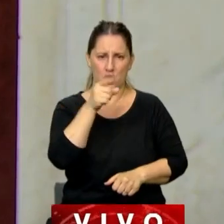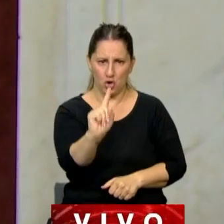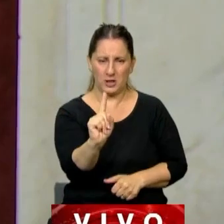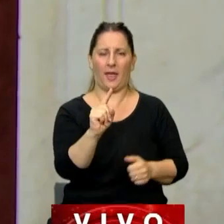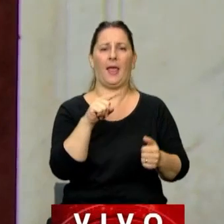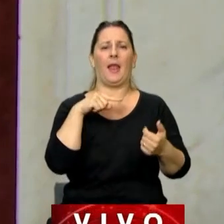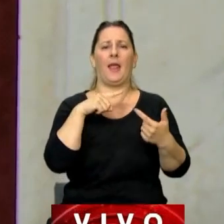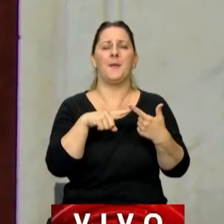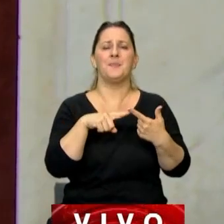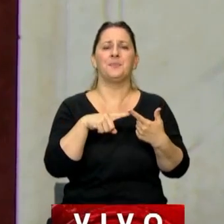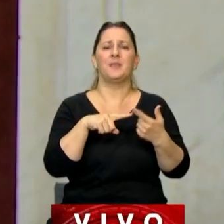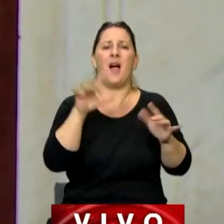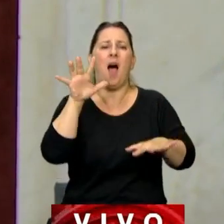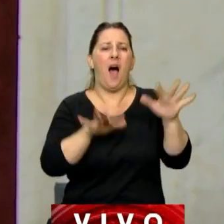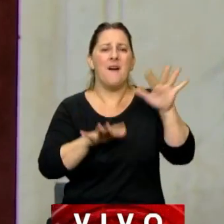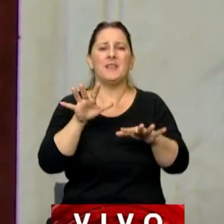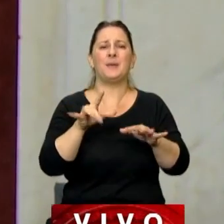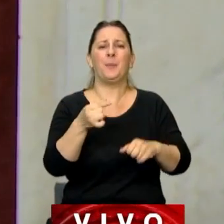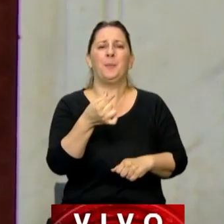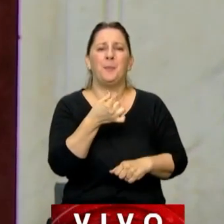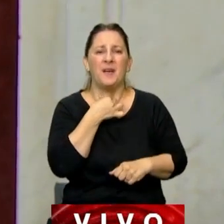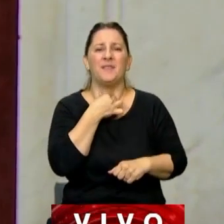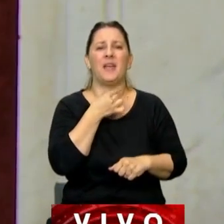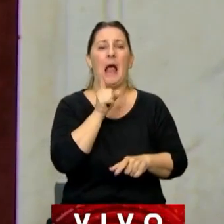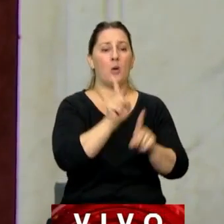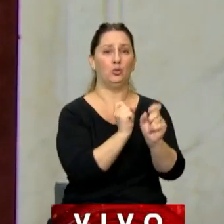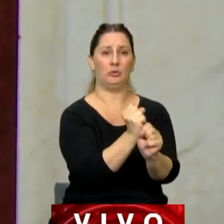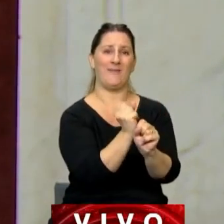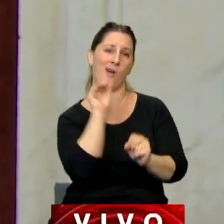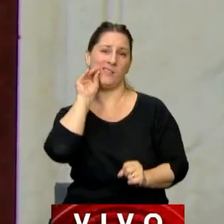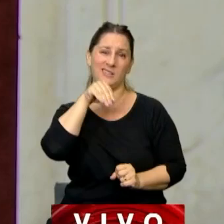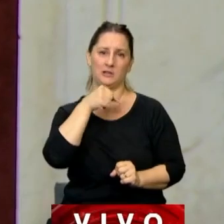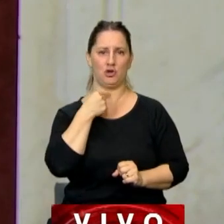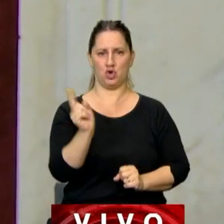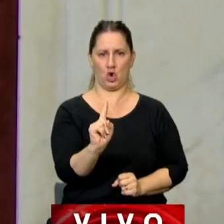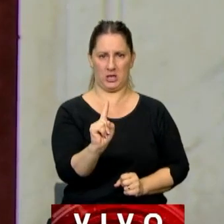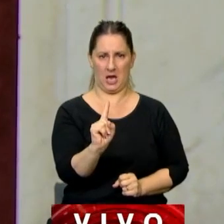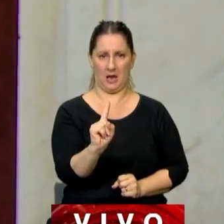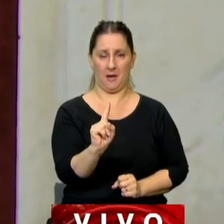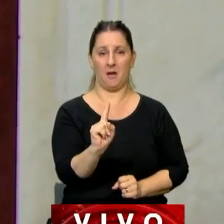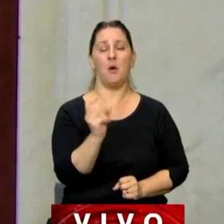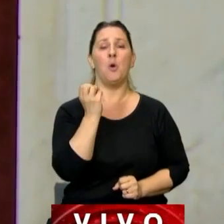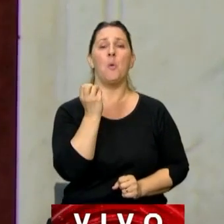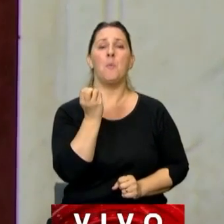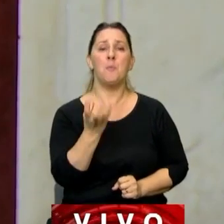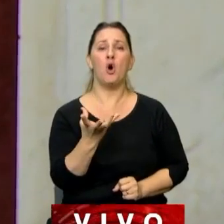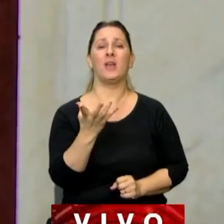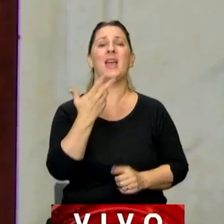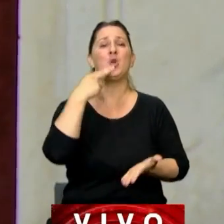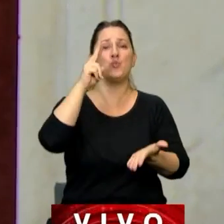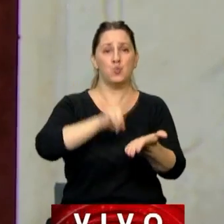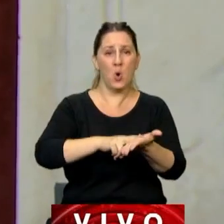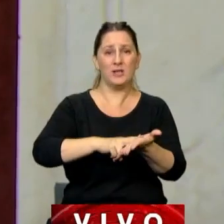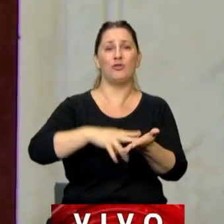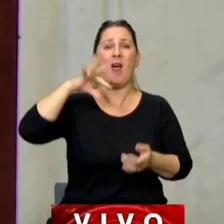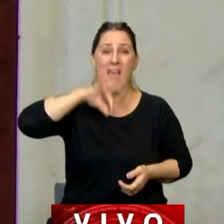que no quieren, a veces hasta prefieren no hacer algunos trabajos adicionales porque el impuesto a las ganancias